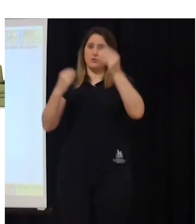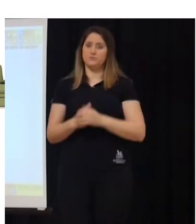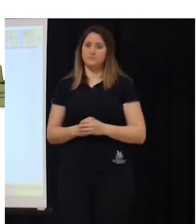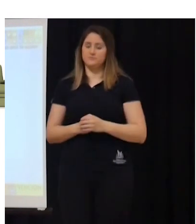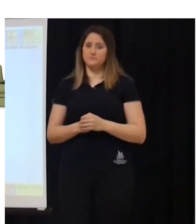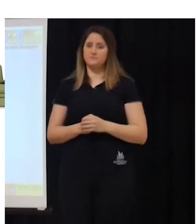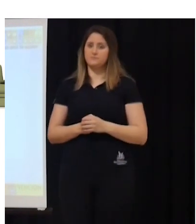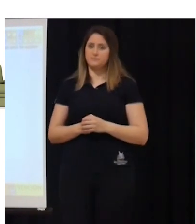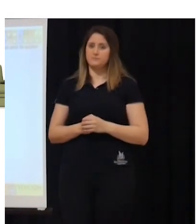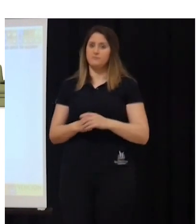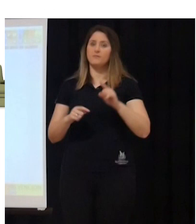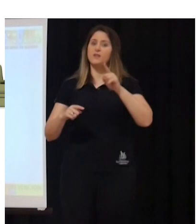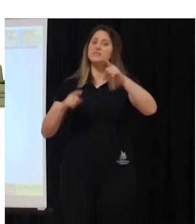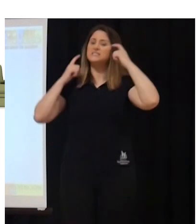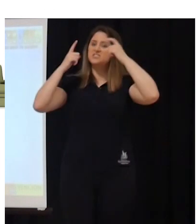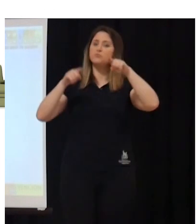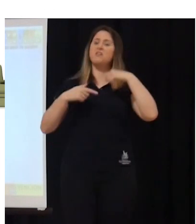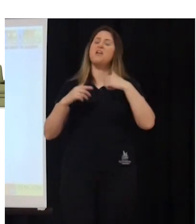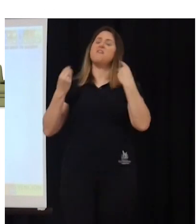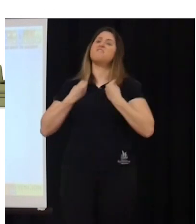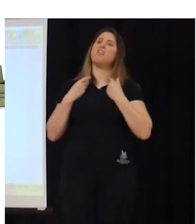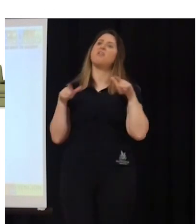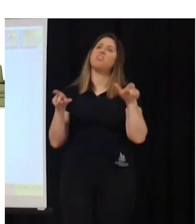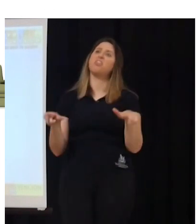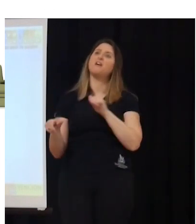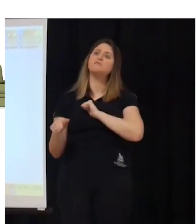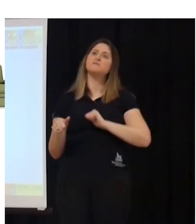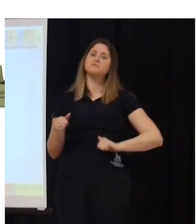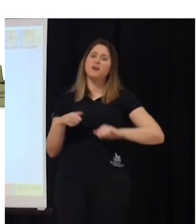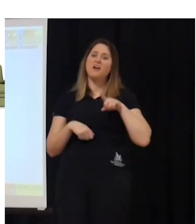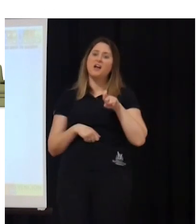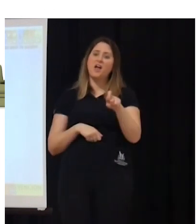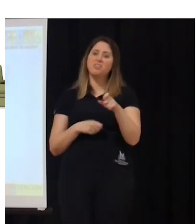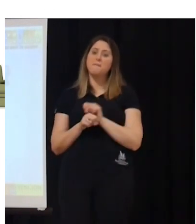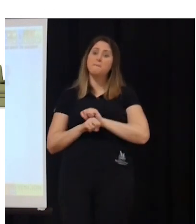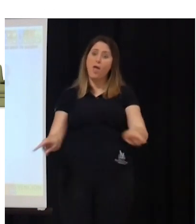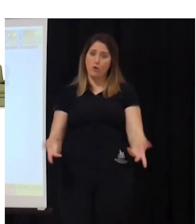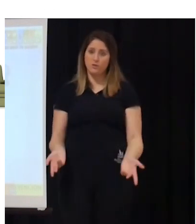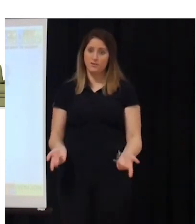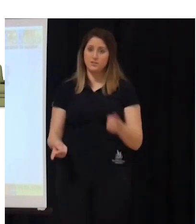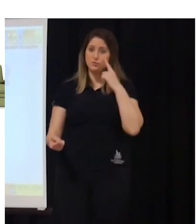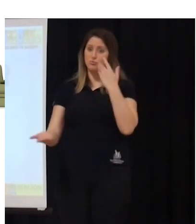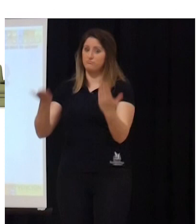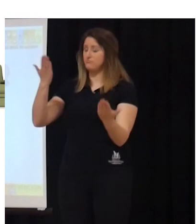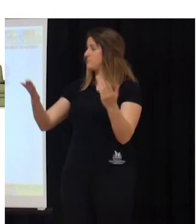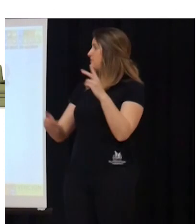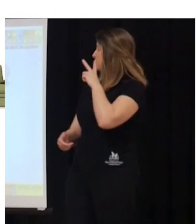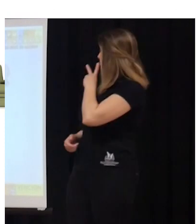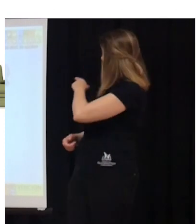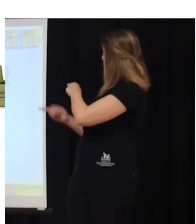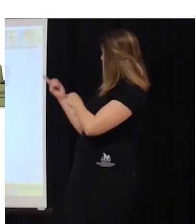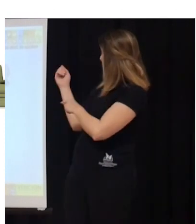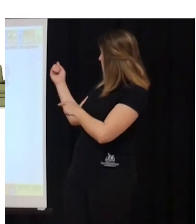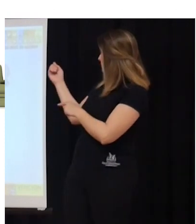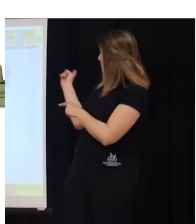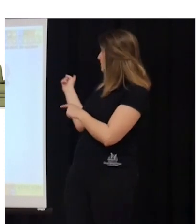intervenidos adoptan una vida sedentaria, empeora su pronóstico. Si ustedes comparan esa imagen con la de al lado,